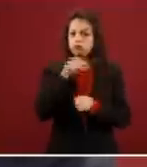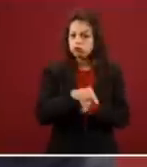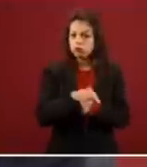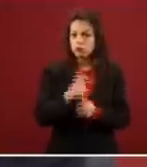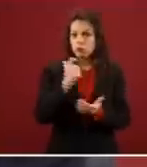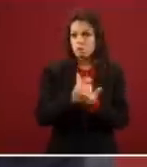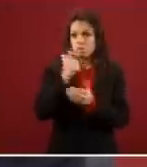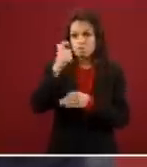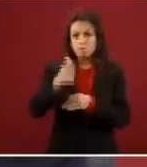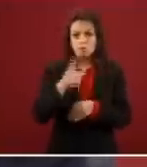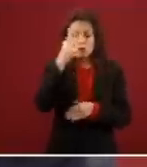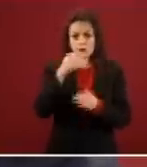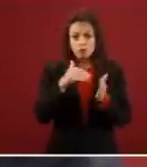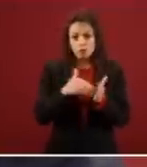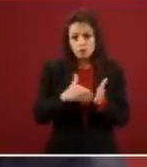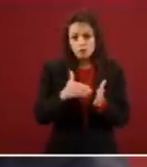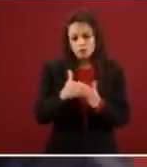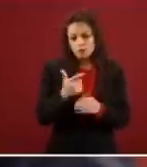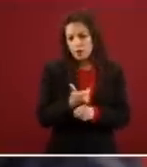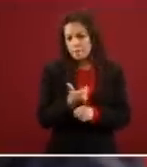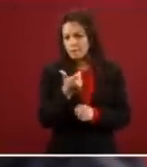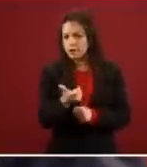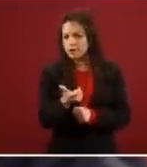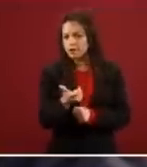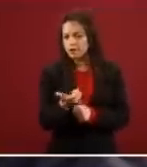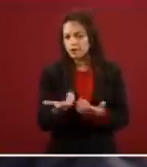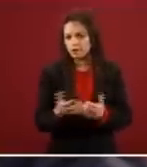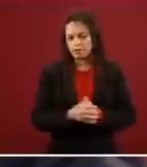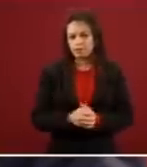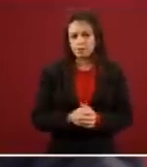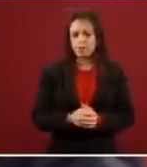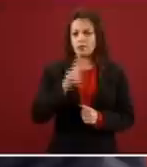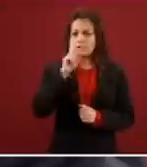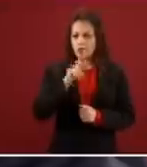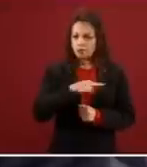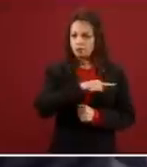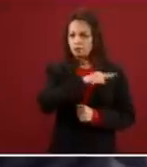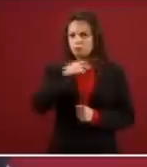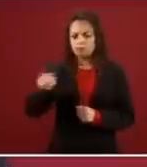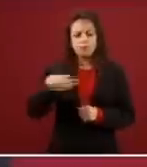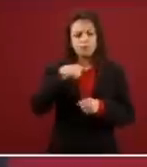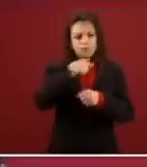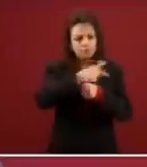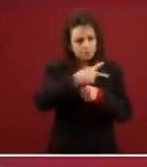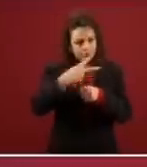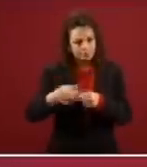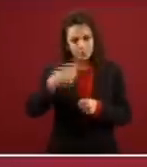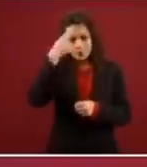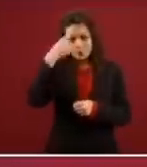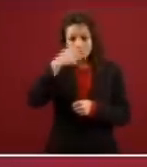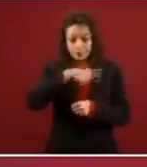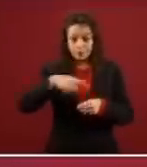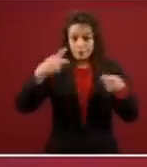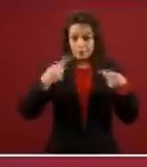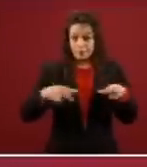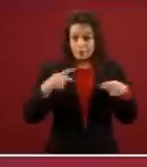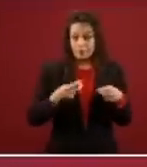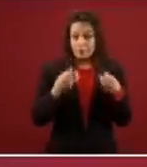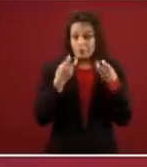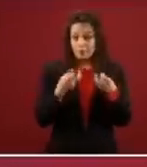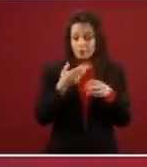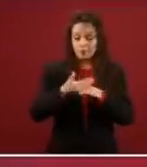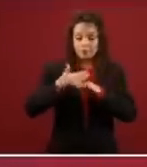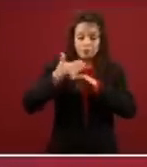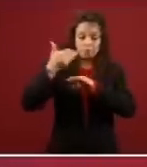de 2,000 millones de pesos. Nosotros exhortamos a los que llevaron a cabo y que recibieron este servicio en